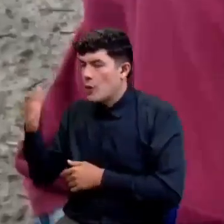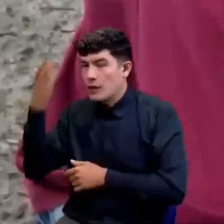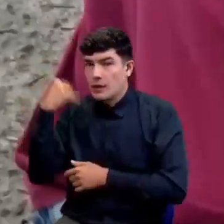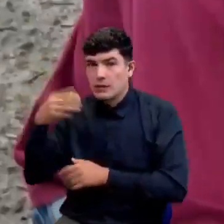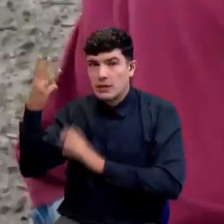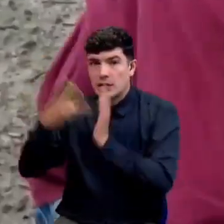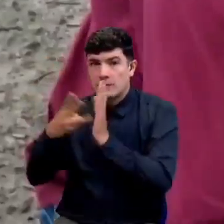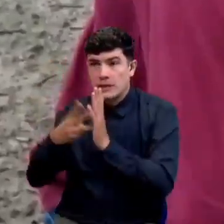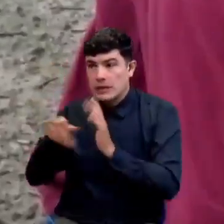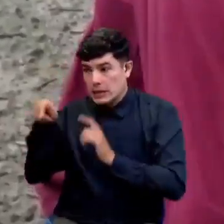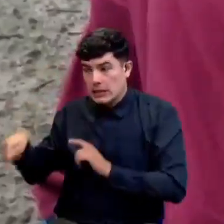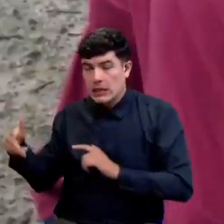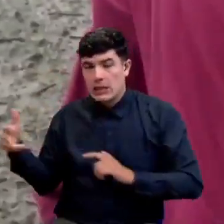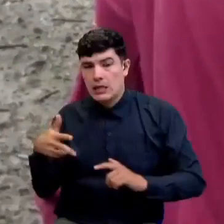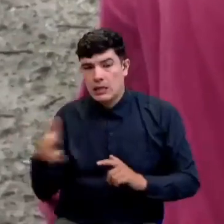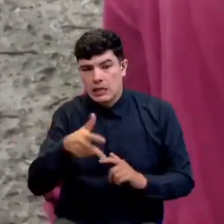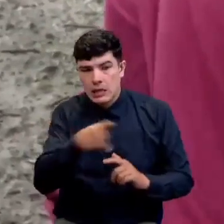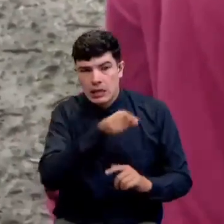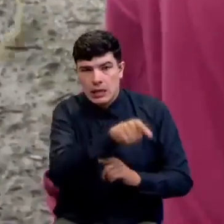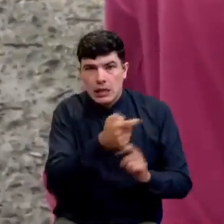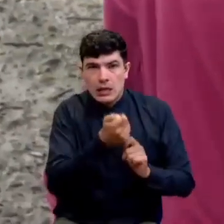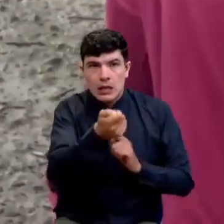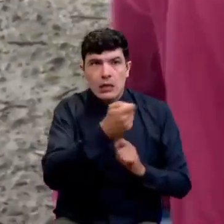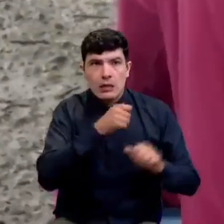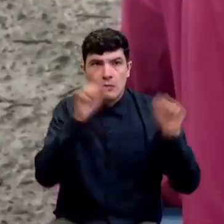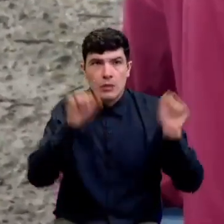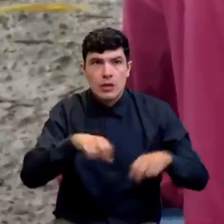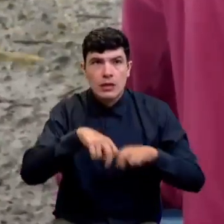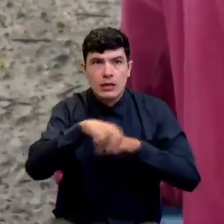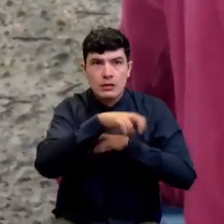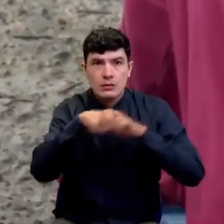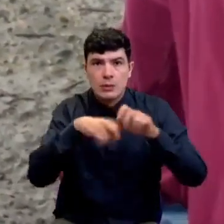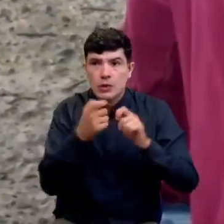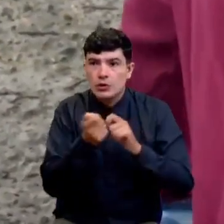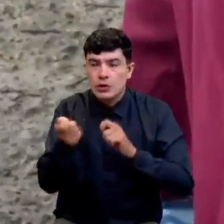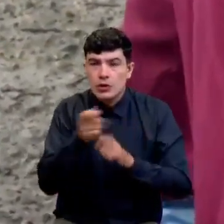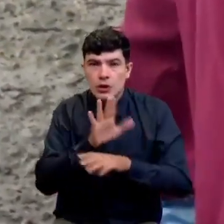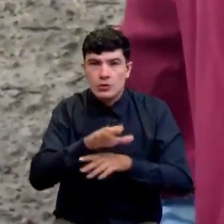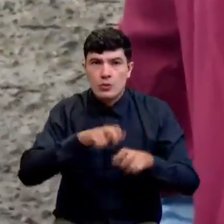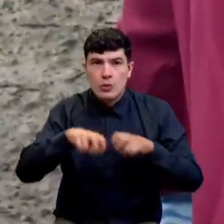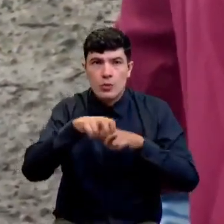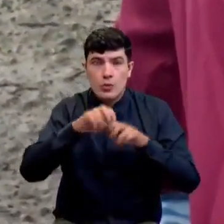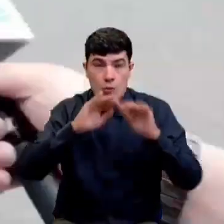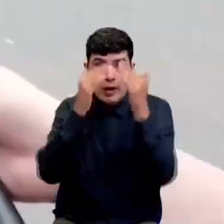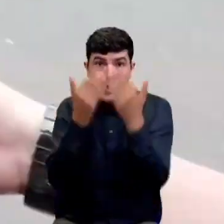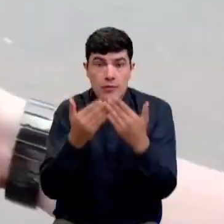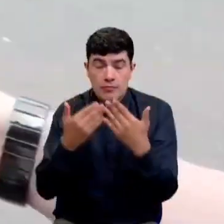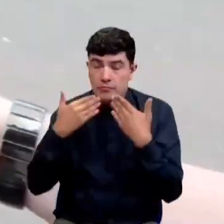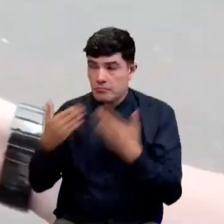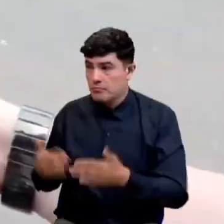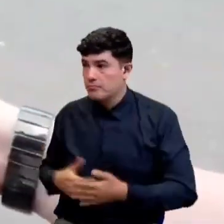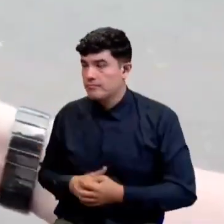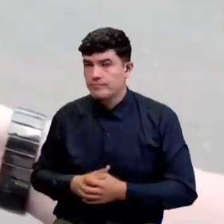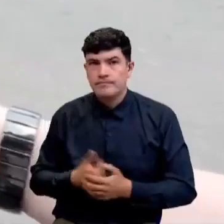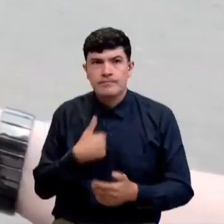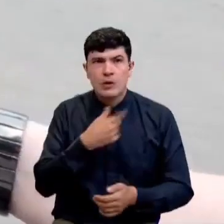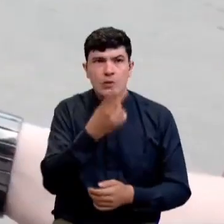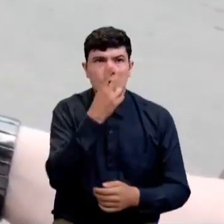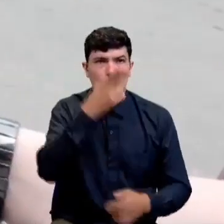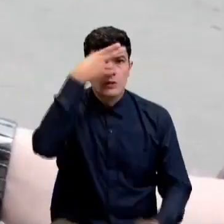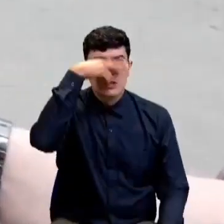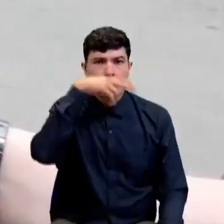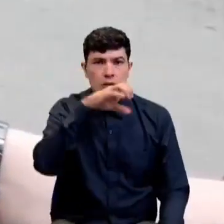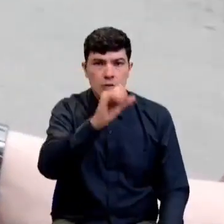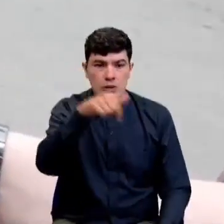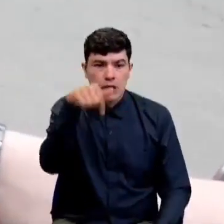de aquí a allá pues nos facilita a trasladar los niños hacia el colegio, pero ha sido muy bien, gracias. Sí, tengo mis dos niños estudiando aquí